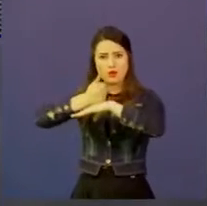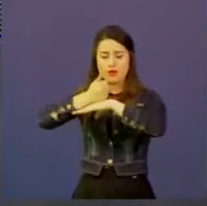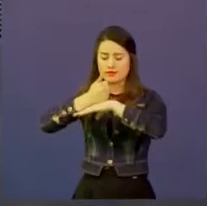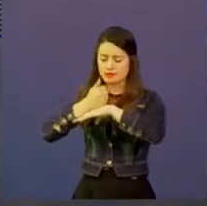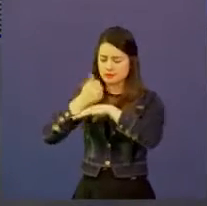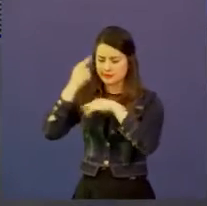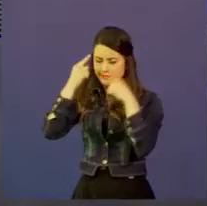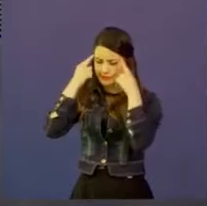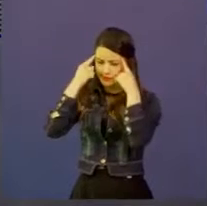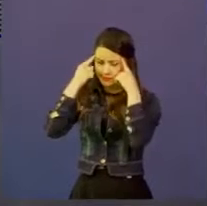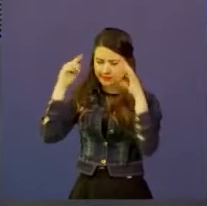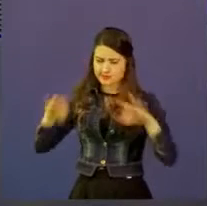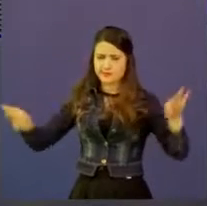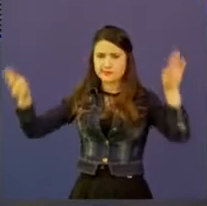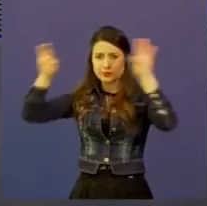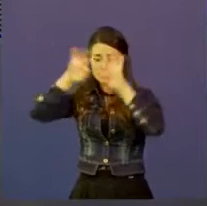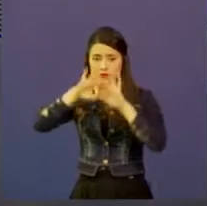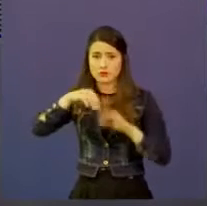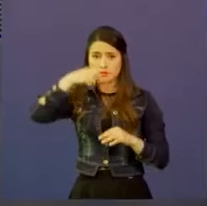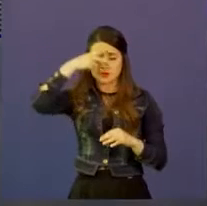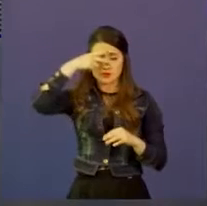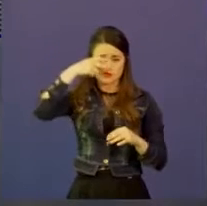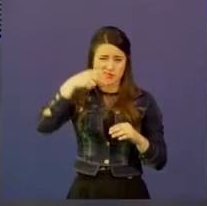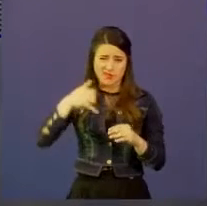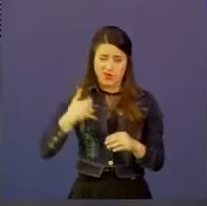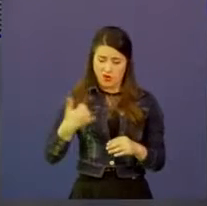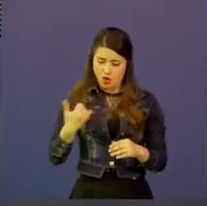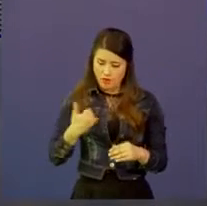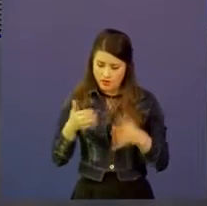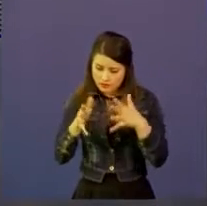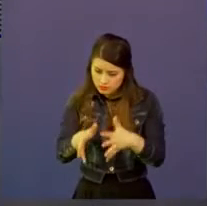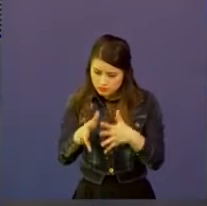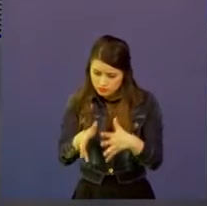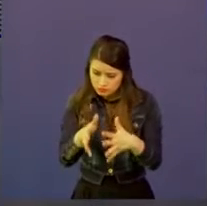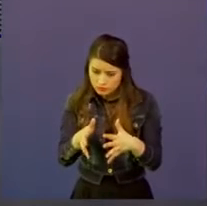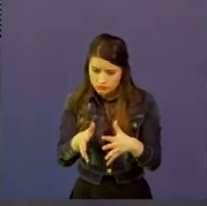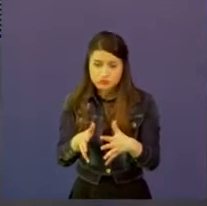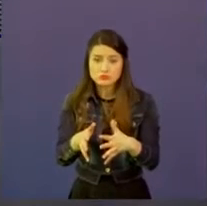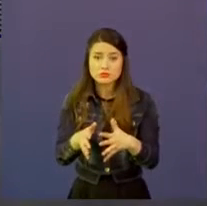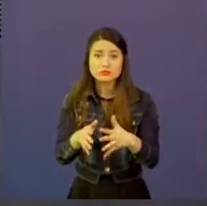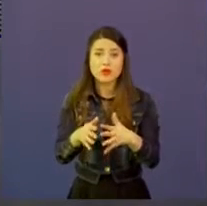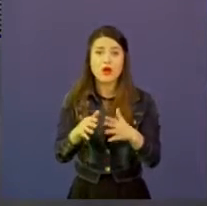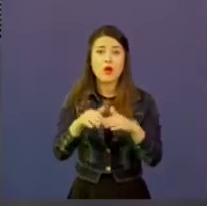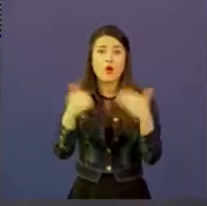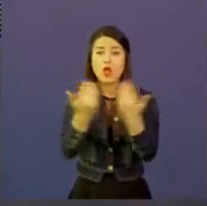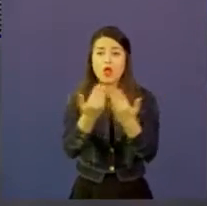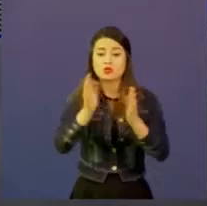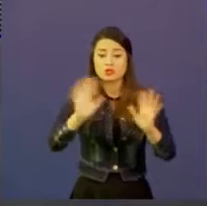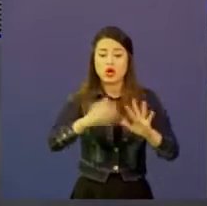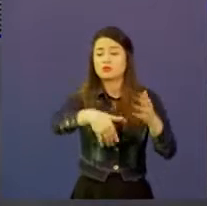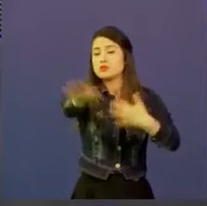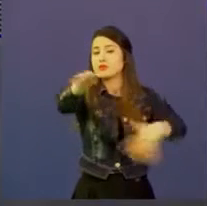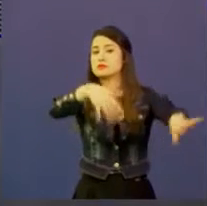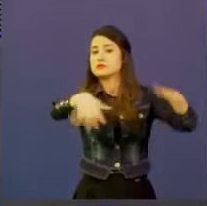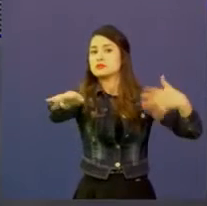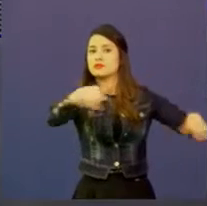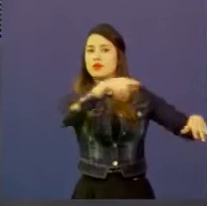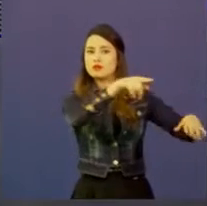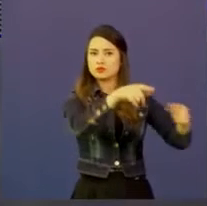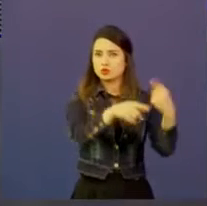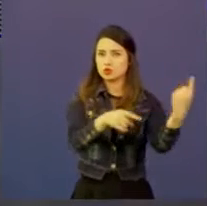educativo y de la institución educativa, tienen alguien también que los está apoyando. Entonces, es exactamente el mismo símil cuando